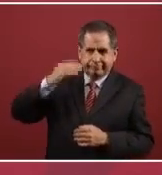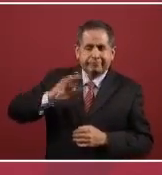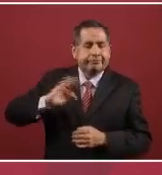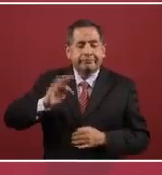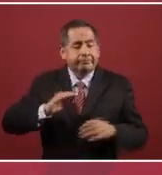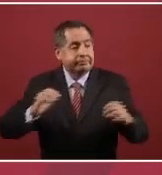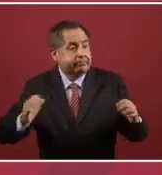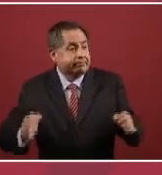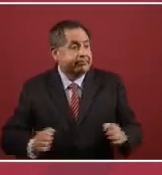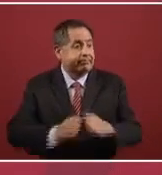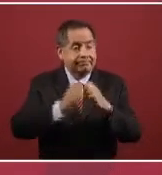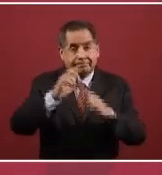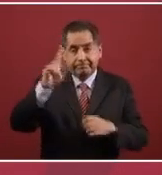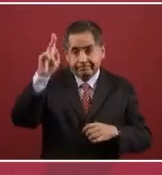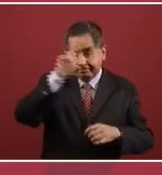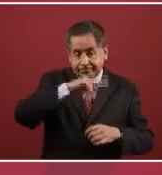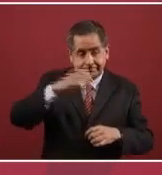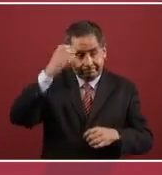excepcional